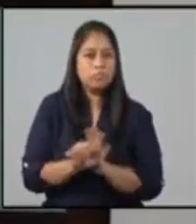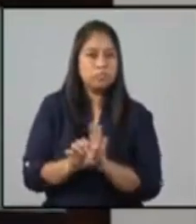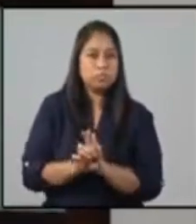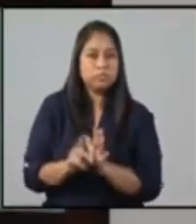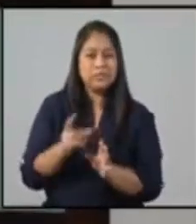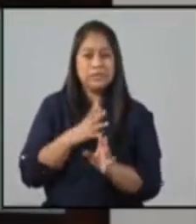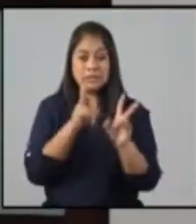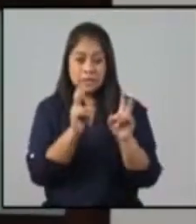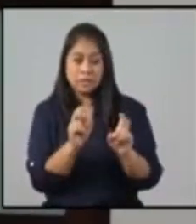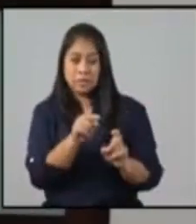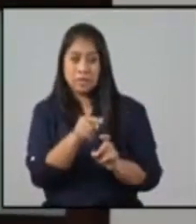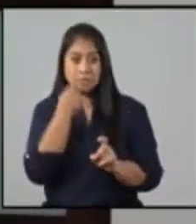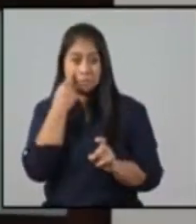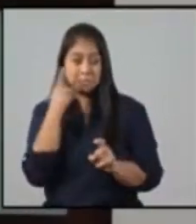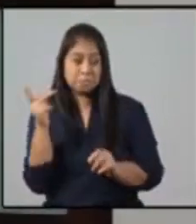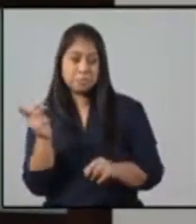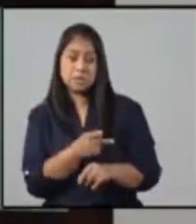hay algún tema que puede parecer